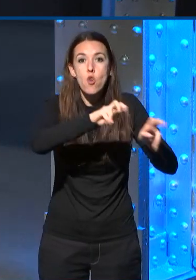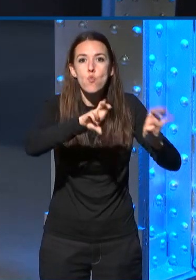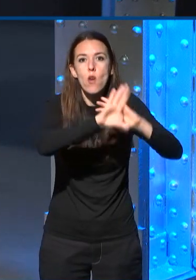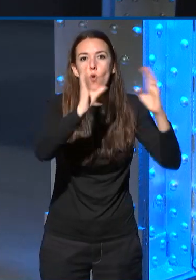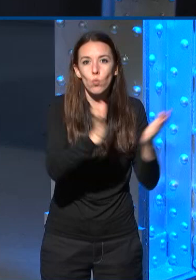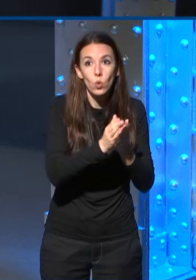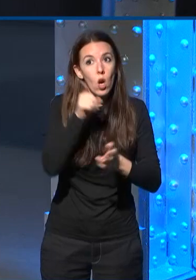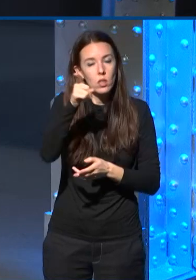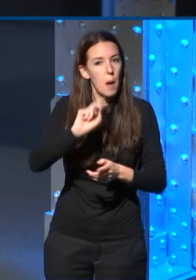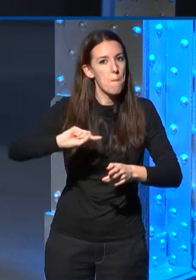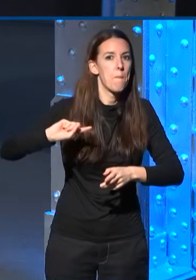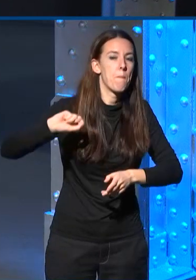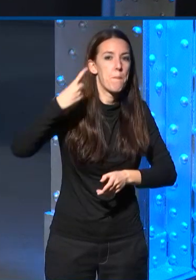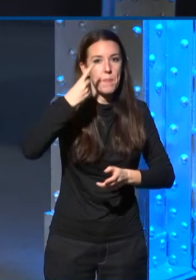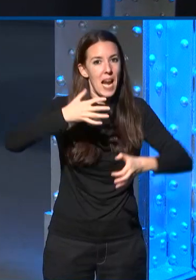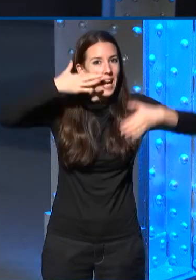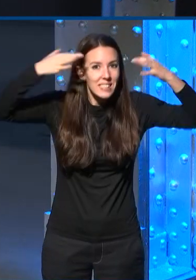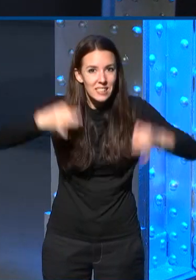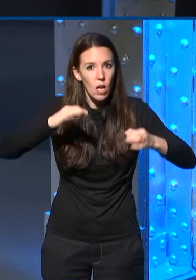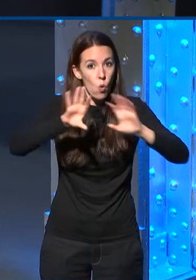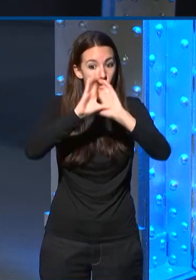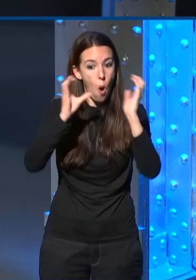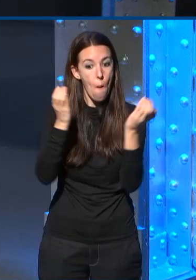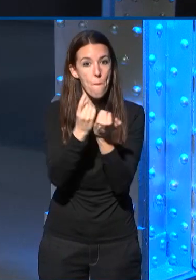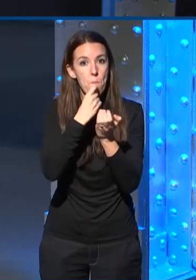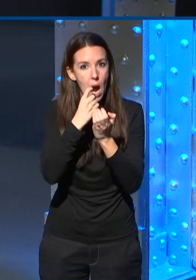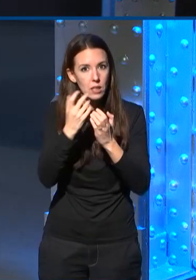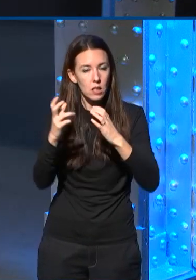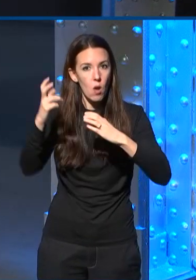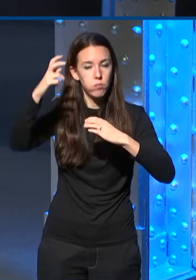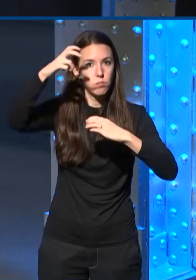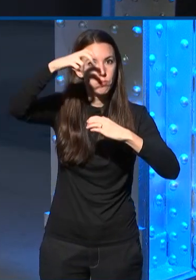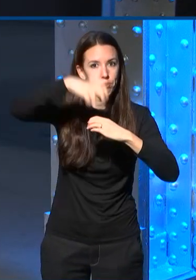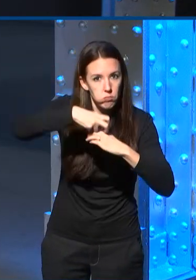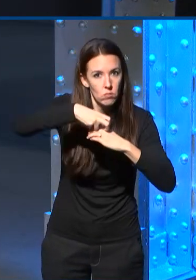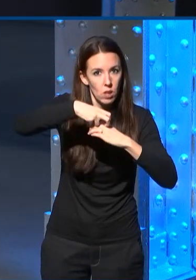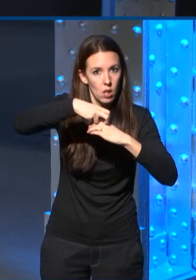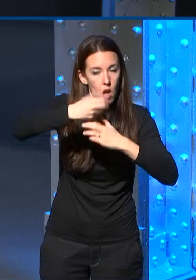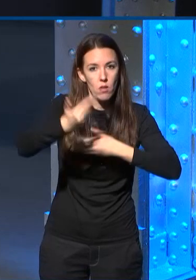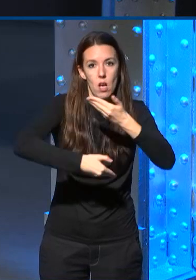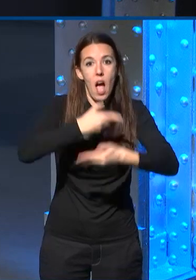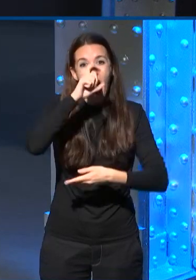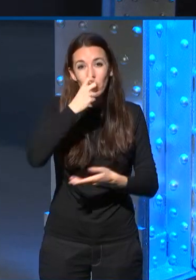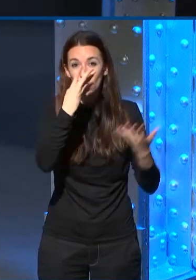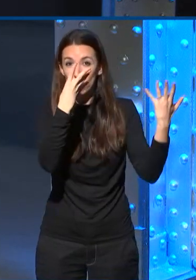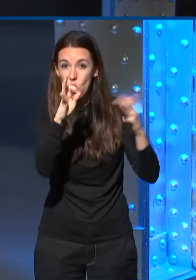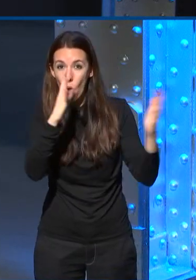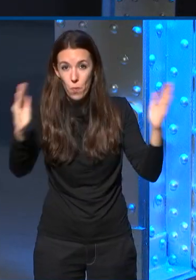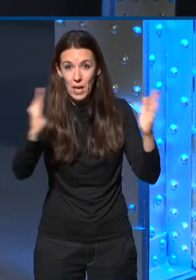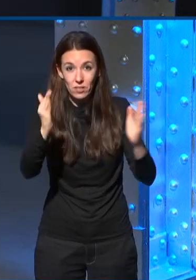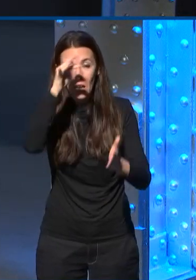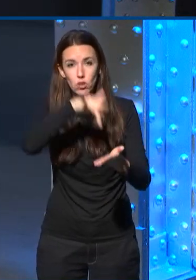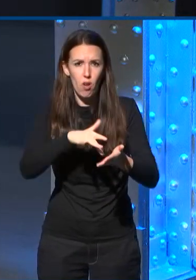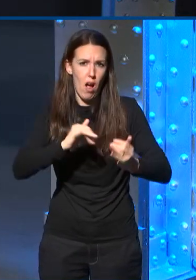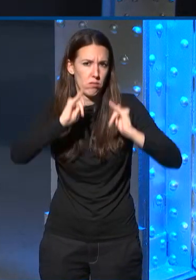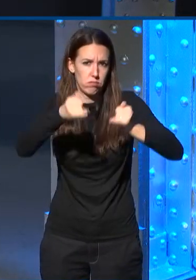naves que aterrizaron de forma, digamos, segura sobre un nuevo planeta, sobre un nuevo mundo. Bueno, iríamos avanzando hacia los años 90, llegaríamos a misiones que todo el